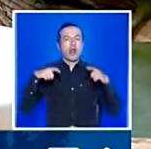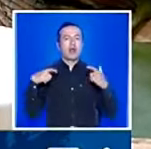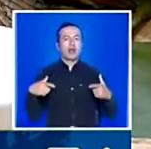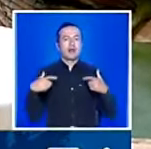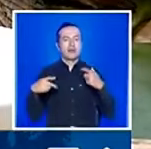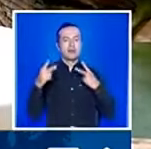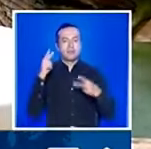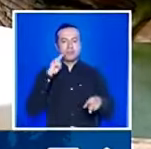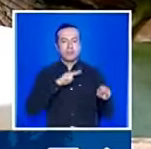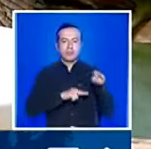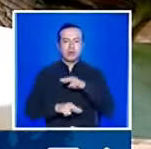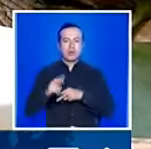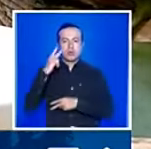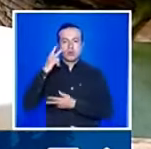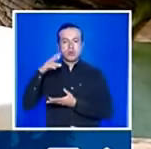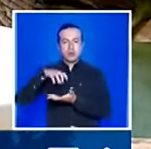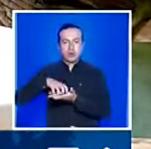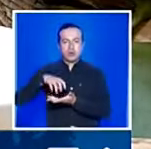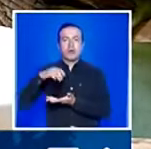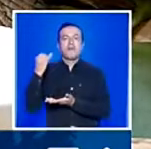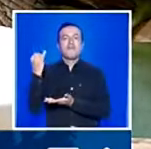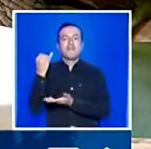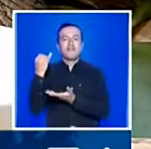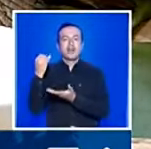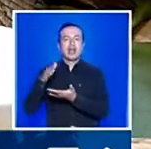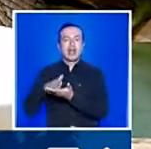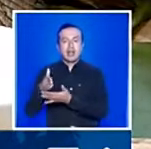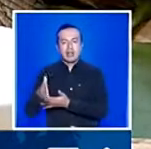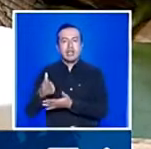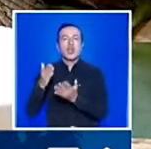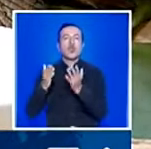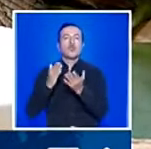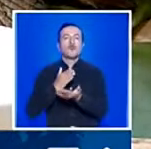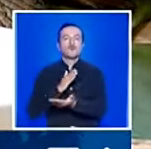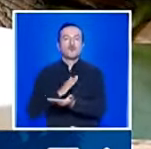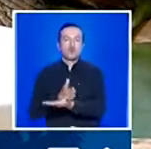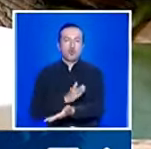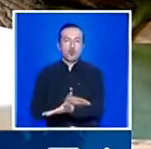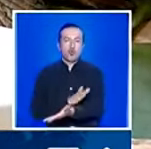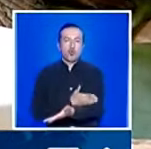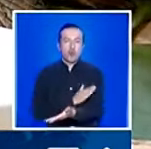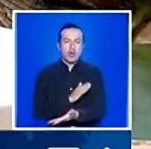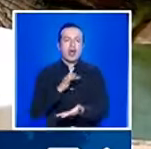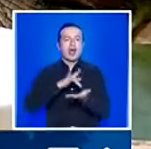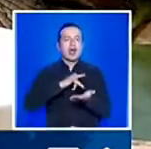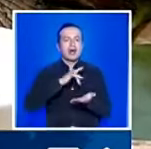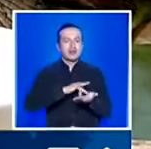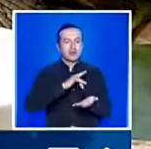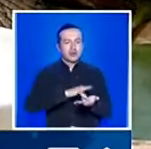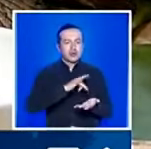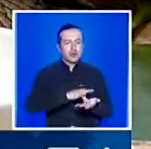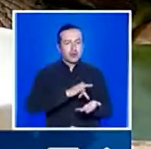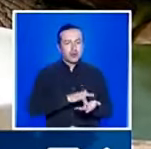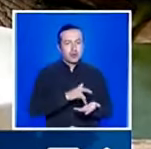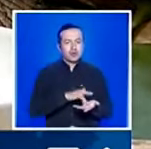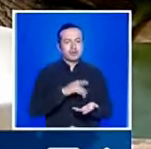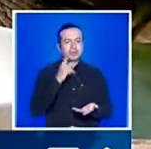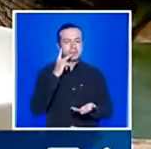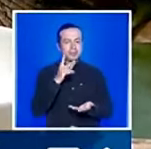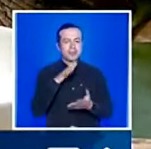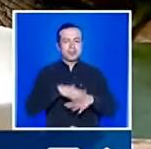los guarniciones van acompañando como es el verde de la Amazonía, la yuca y el arroz, porque todo el mundo no puede faltar un arroz claro, en el plato. Arrocito básico.